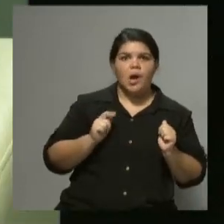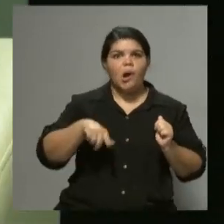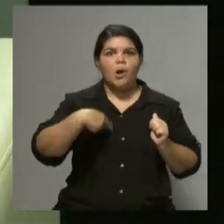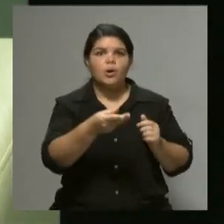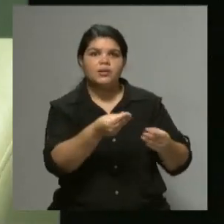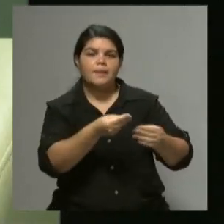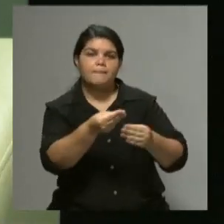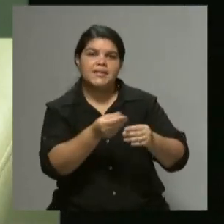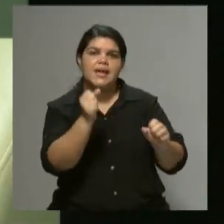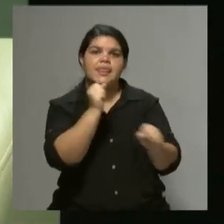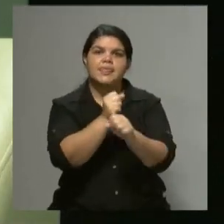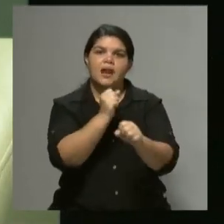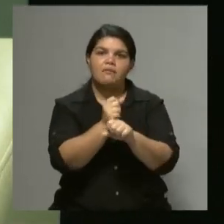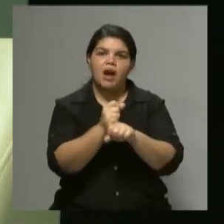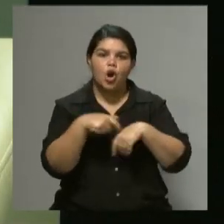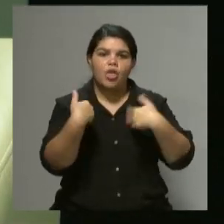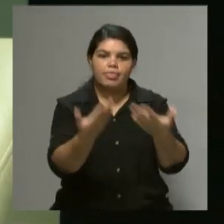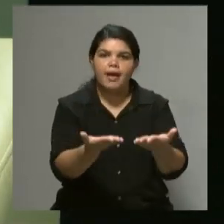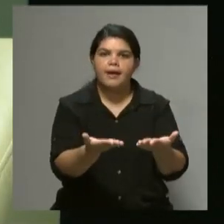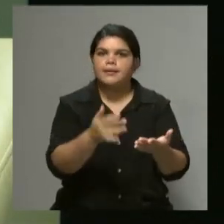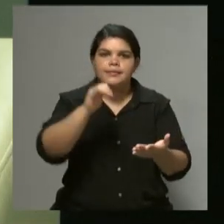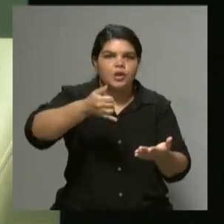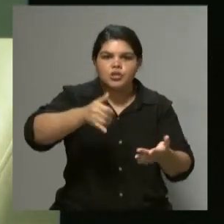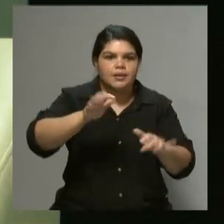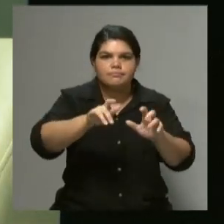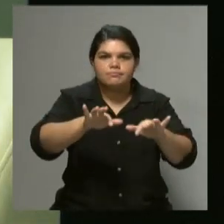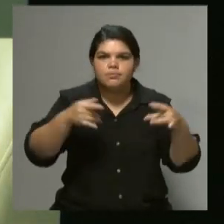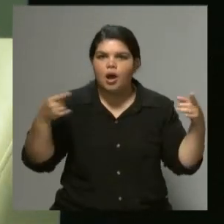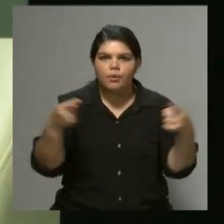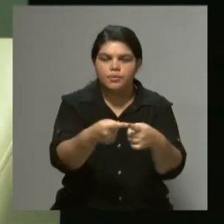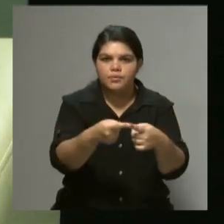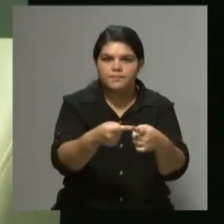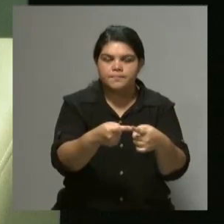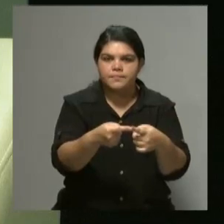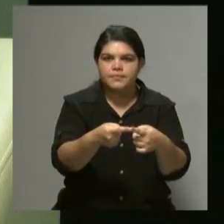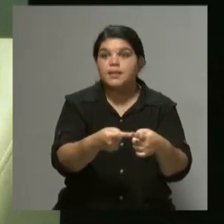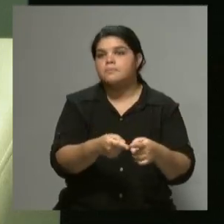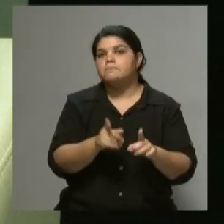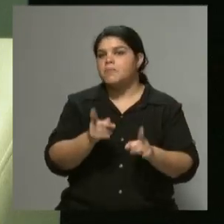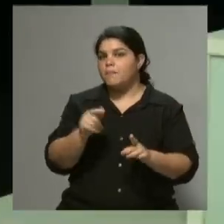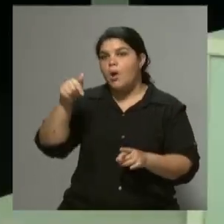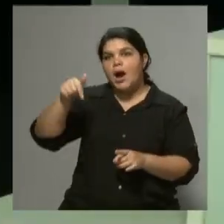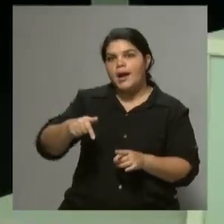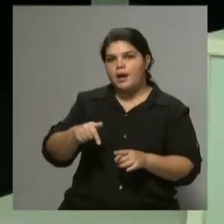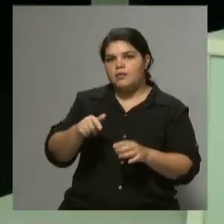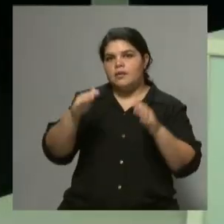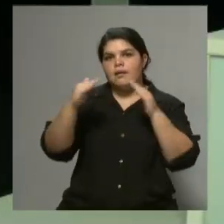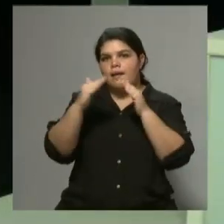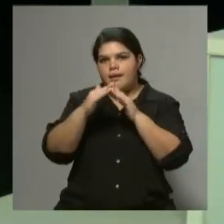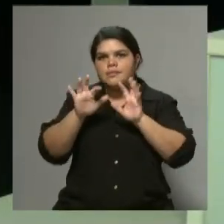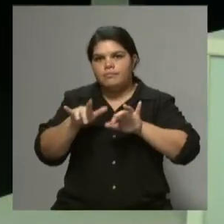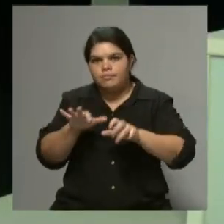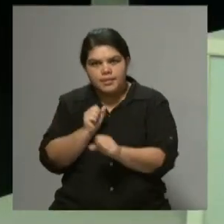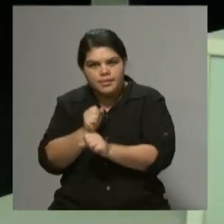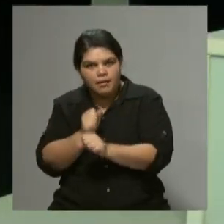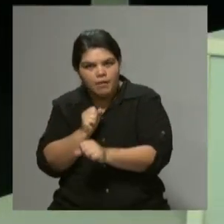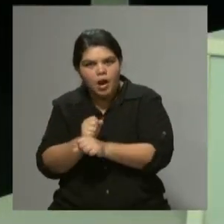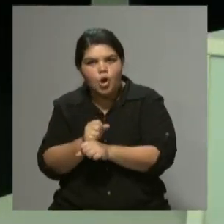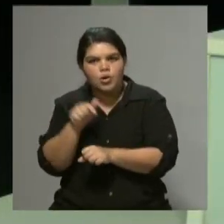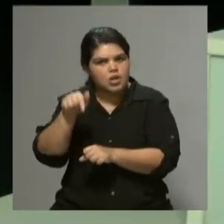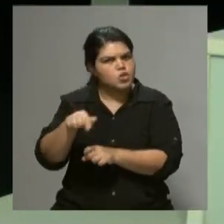realmente se demostró que el trabajo home office dio resultado. Bueno, yo voy a repasar algunos datos. Uno que se daba a